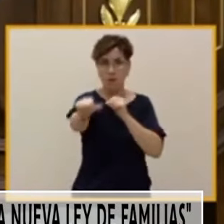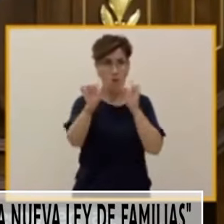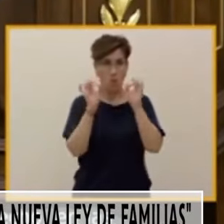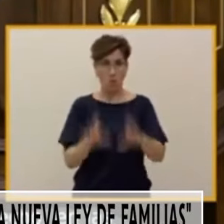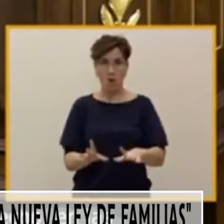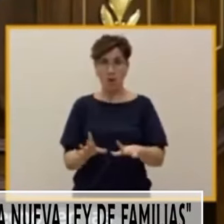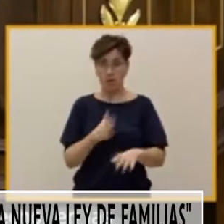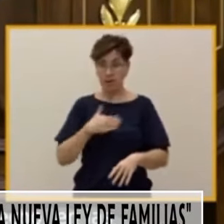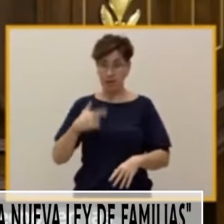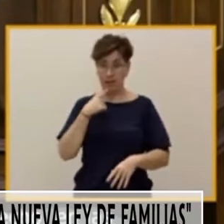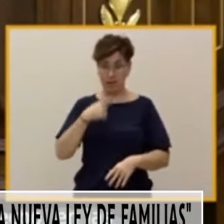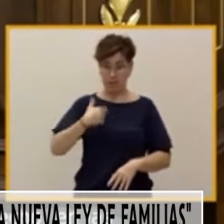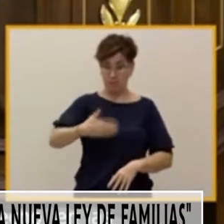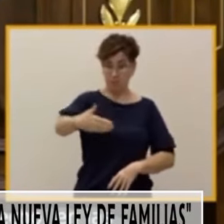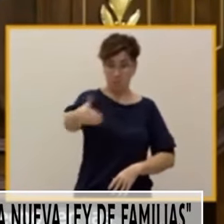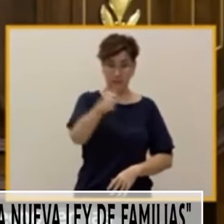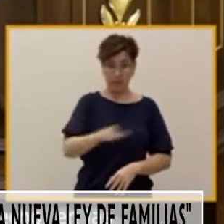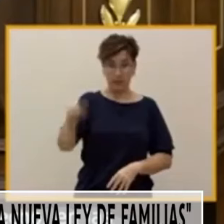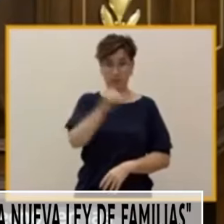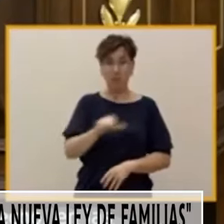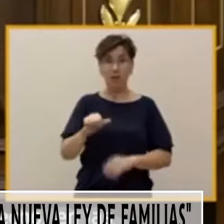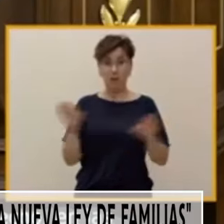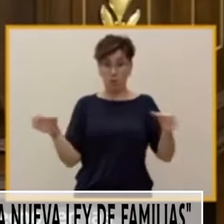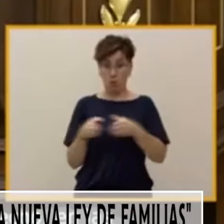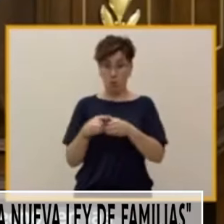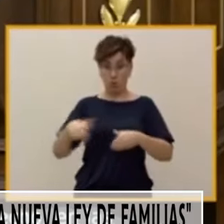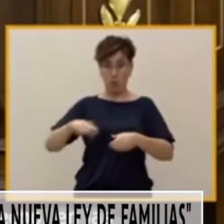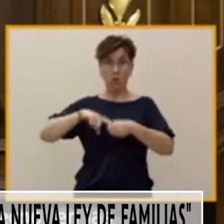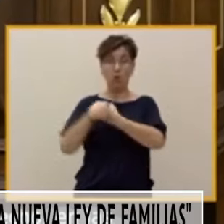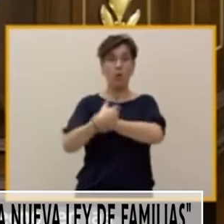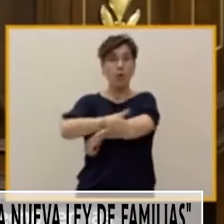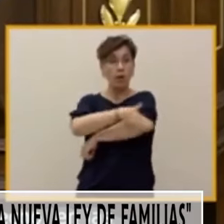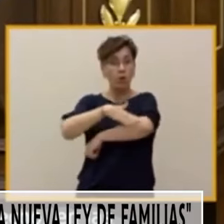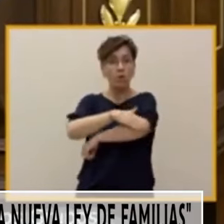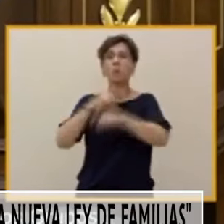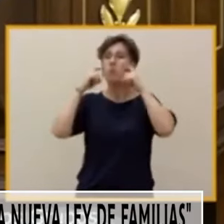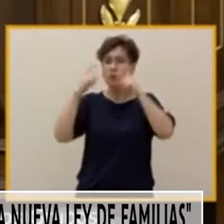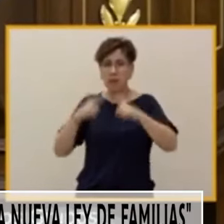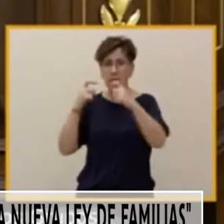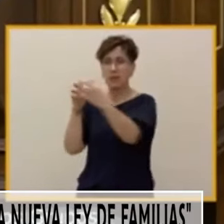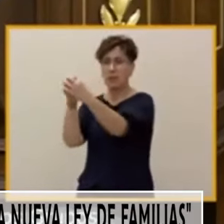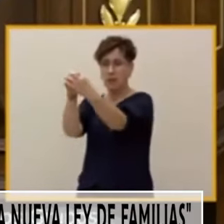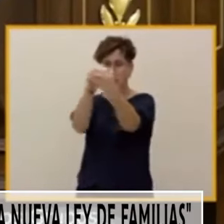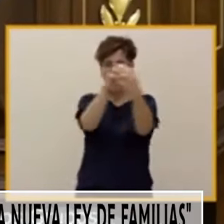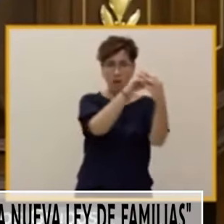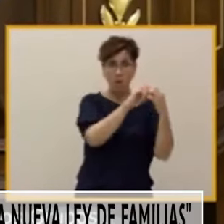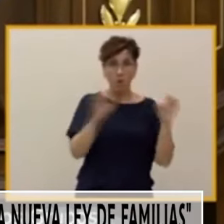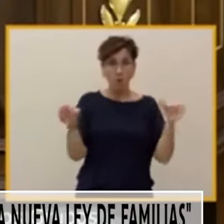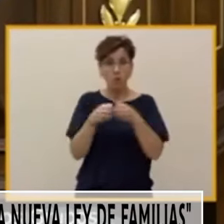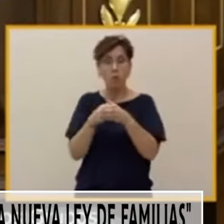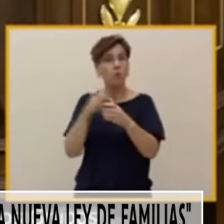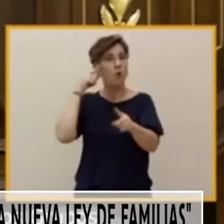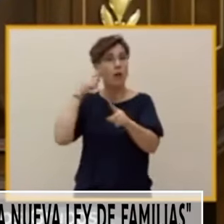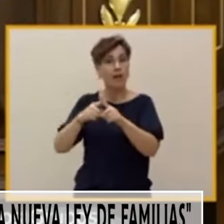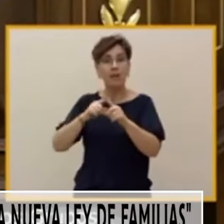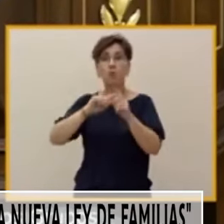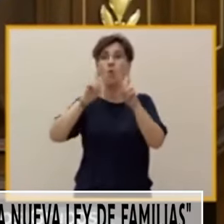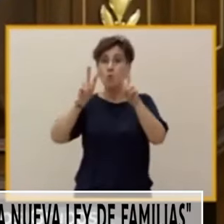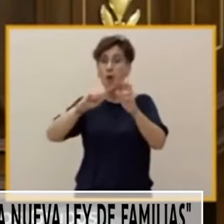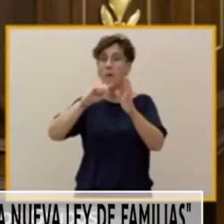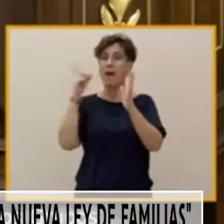vamos a intentar trabajar con los grupos parlamentarios para aprobar una nueva ley de familias en esta Cámara que ampliará los derechos